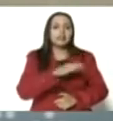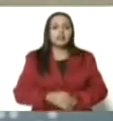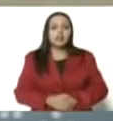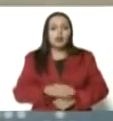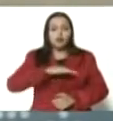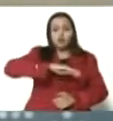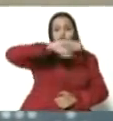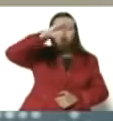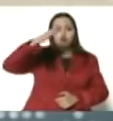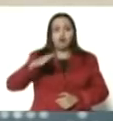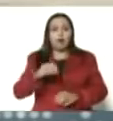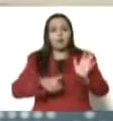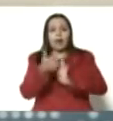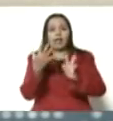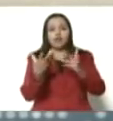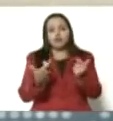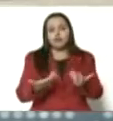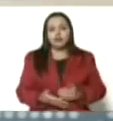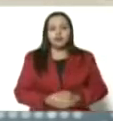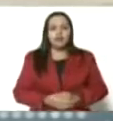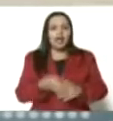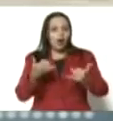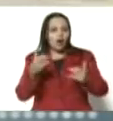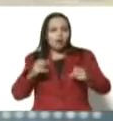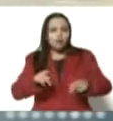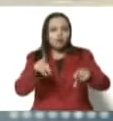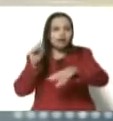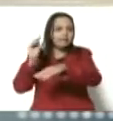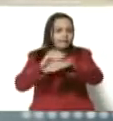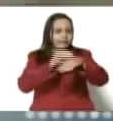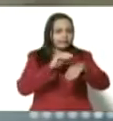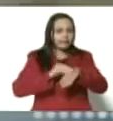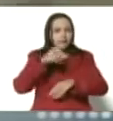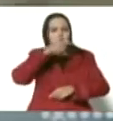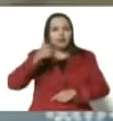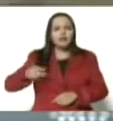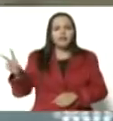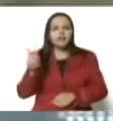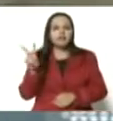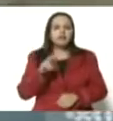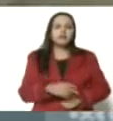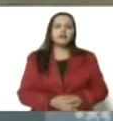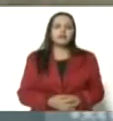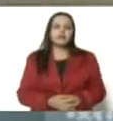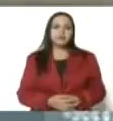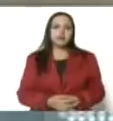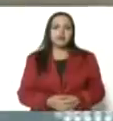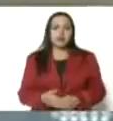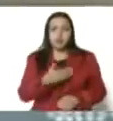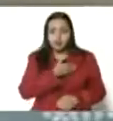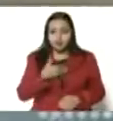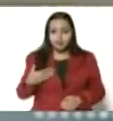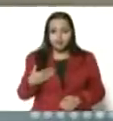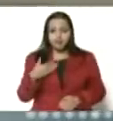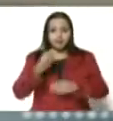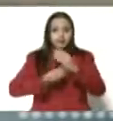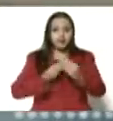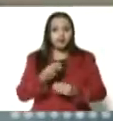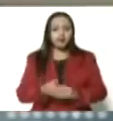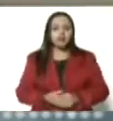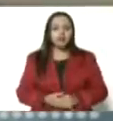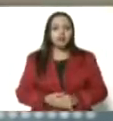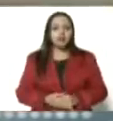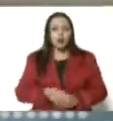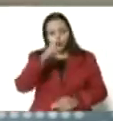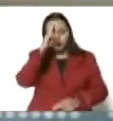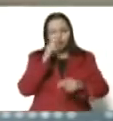que aprovechamos esta oportunidad para hacer ese llamado al pueblo de Venezuela. Yo quiero hacer una distinción también